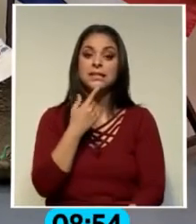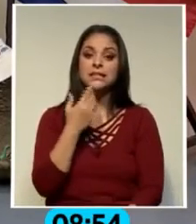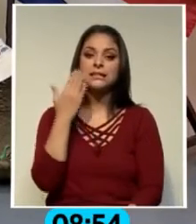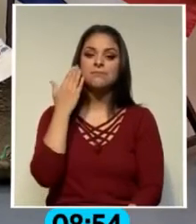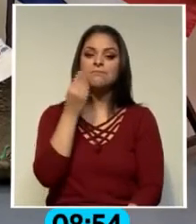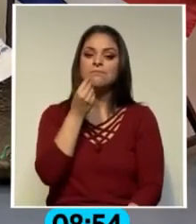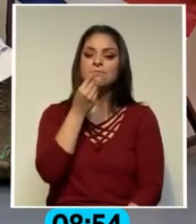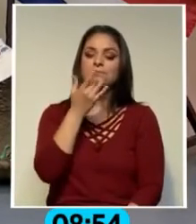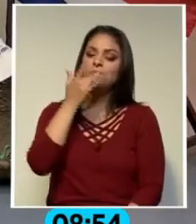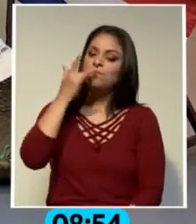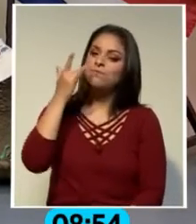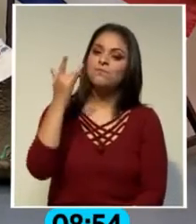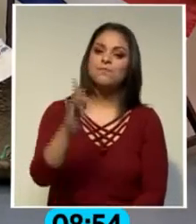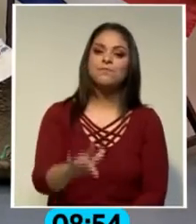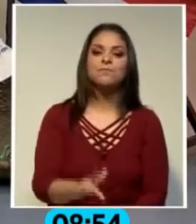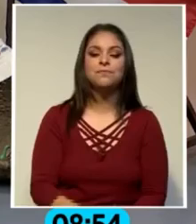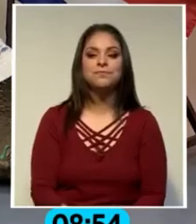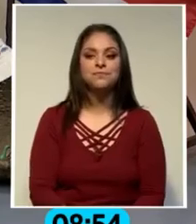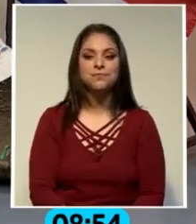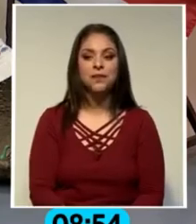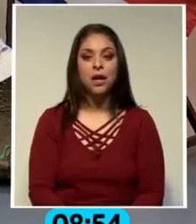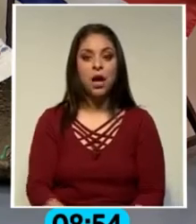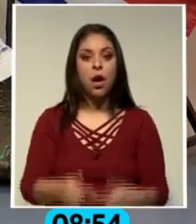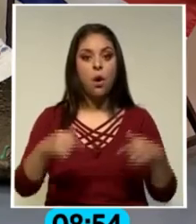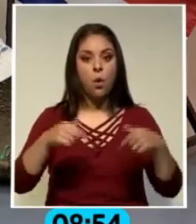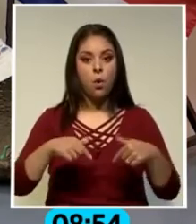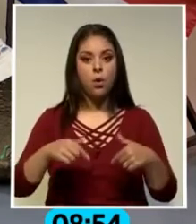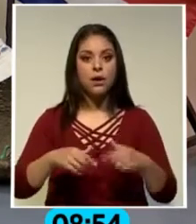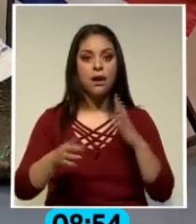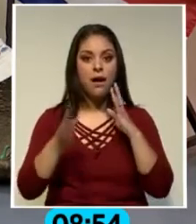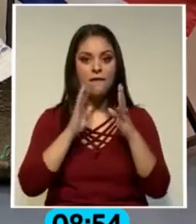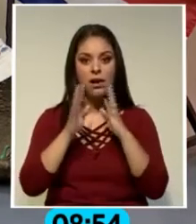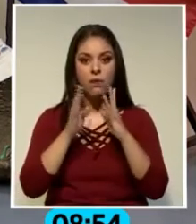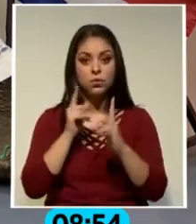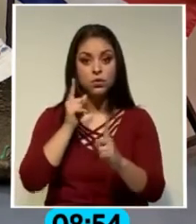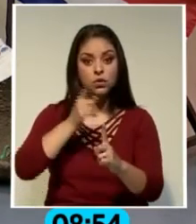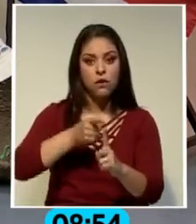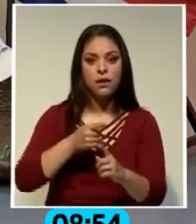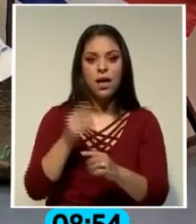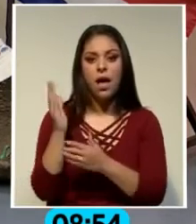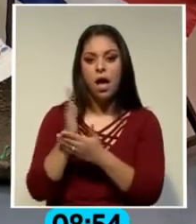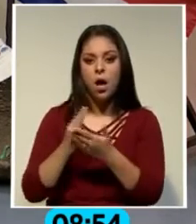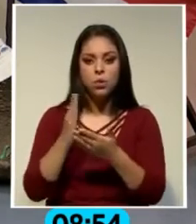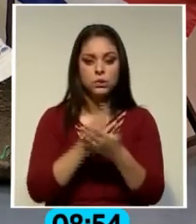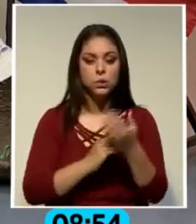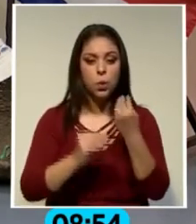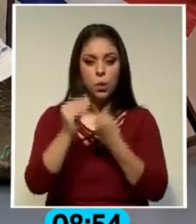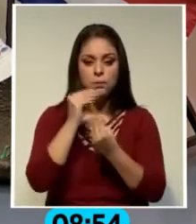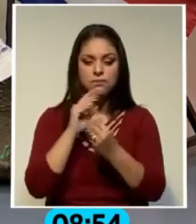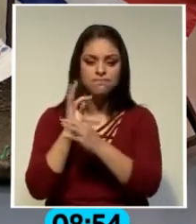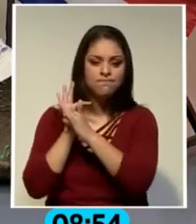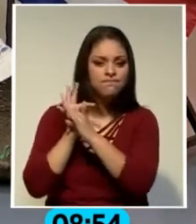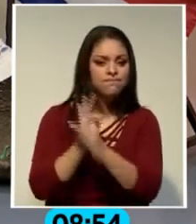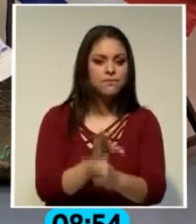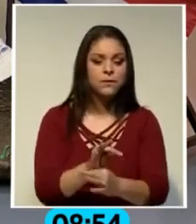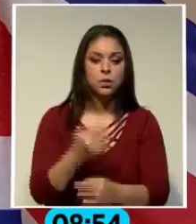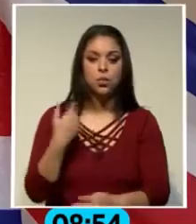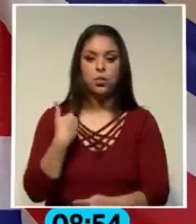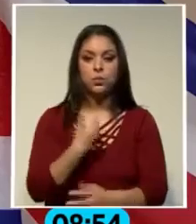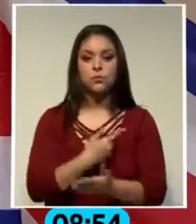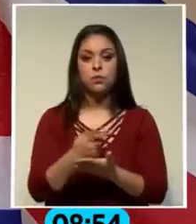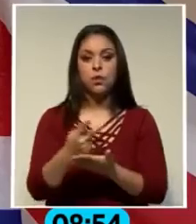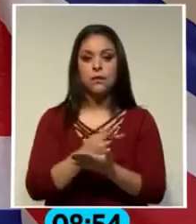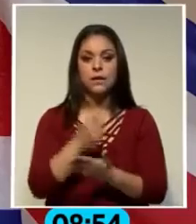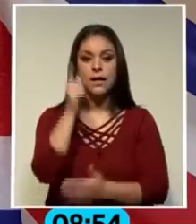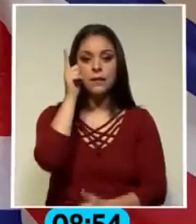delicioso, niños y niñas. Entonces, hoy hemos tenido y hemos conversado acerca de algunas de las comidas más tradicionales de nuestra provincia